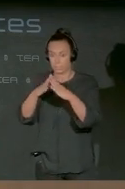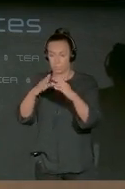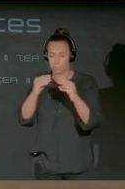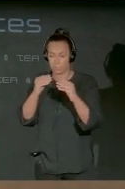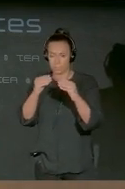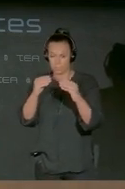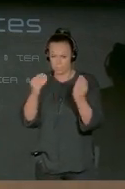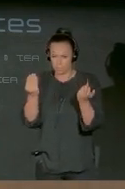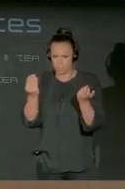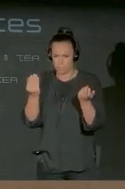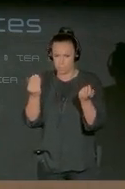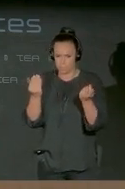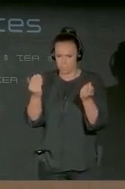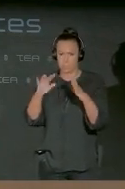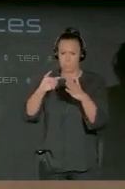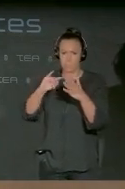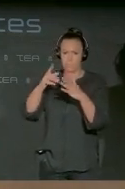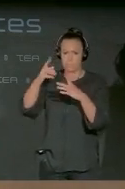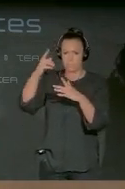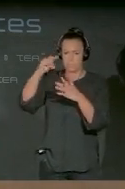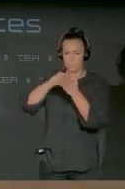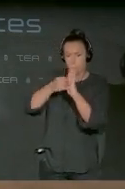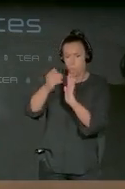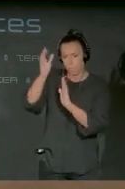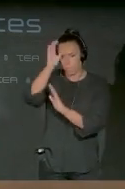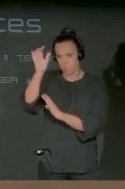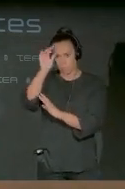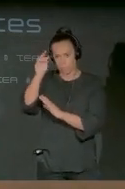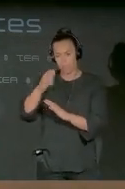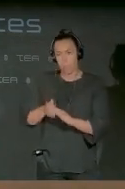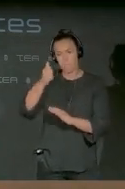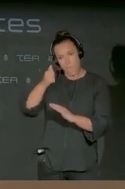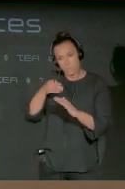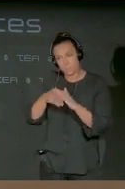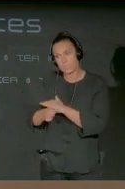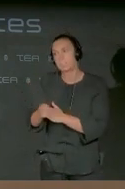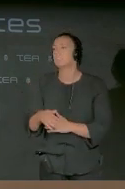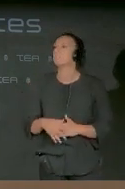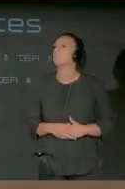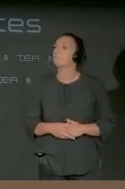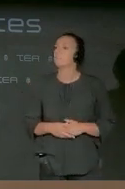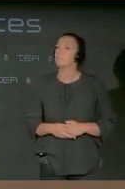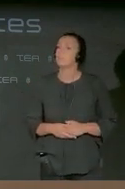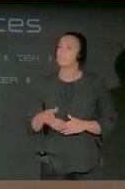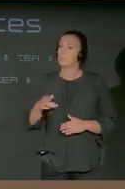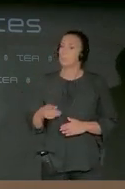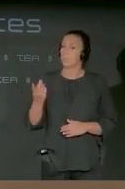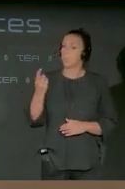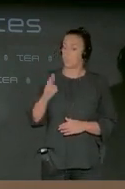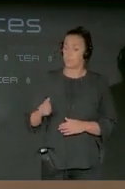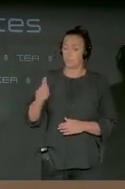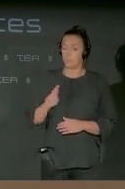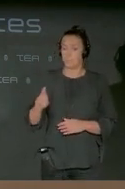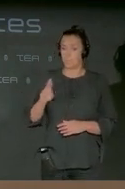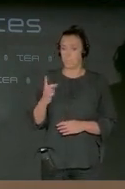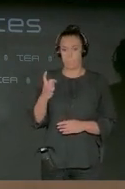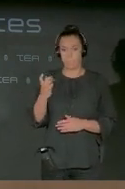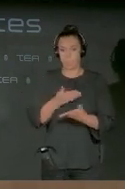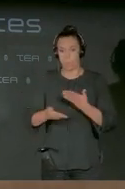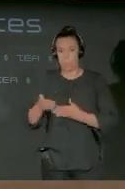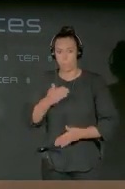existe en estas carreras tecnológicas y científicas. Recalcar de nuevo la necesidad de colaboración entre la Unión Europea y el sector de los